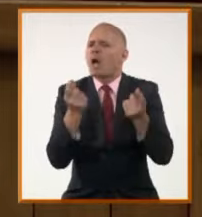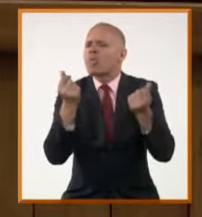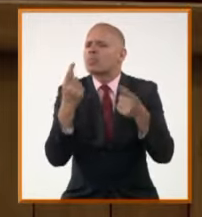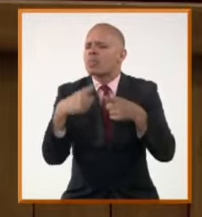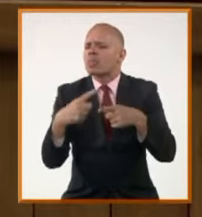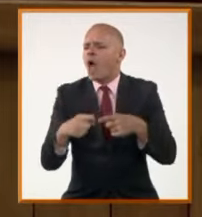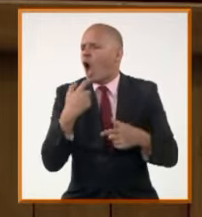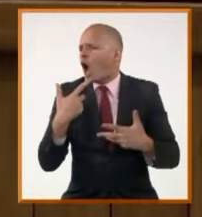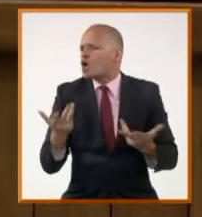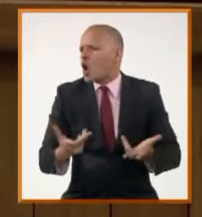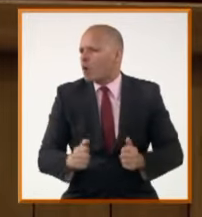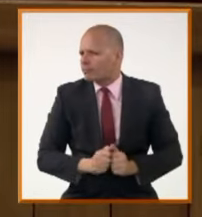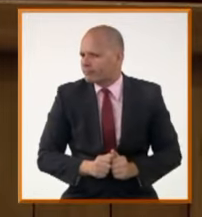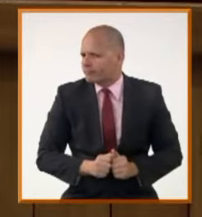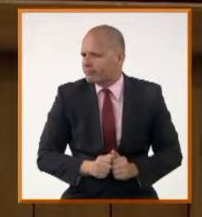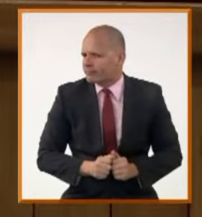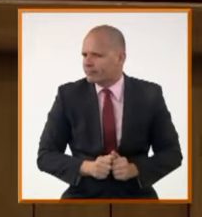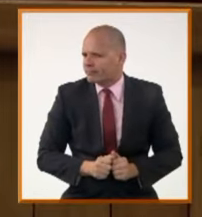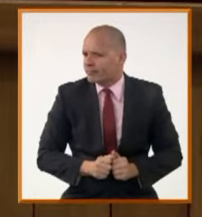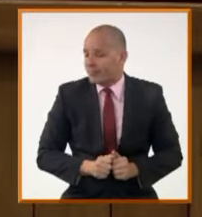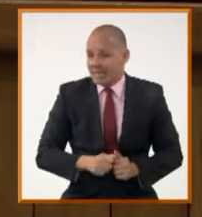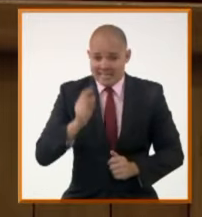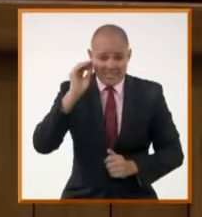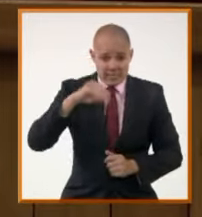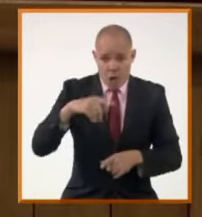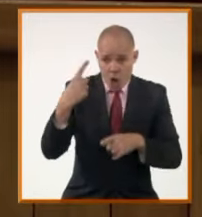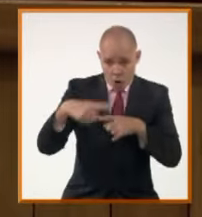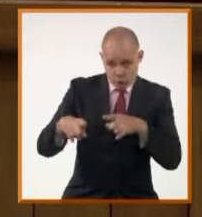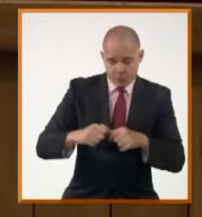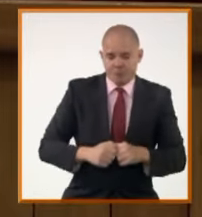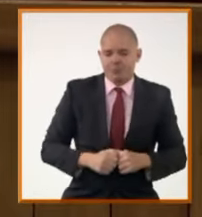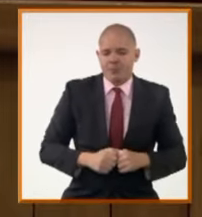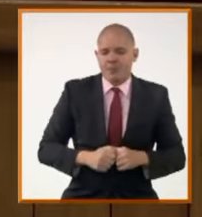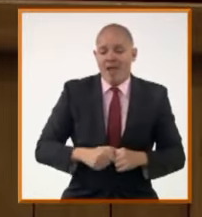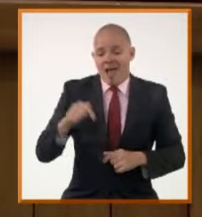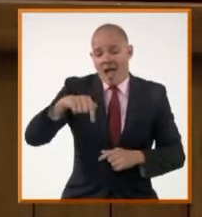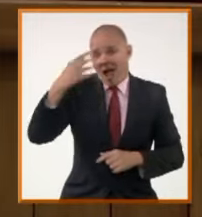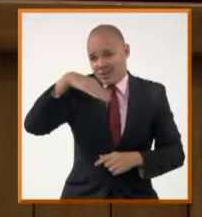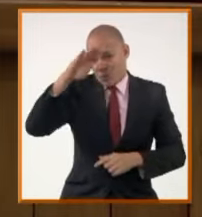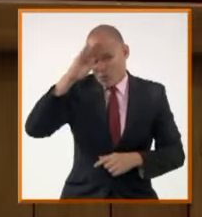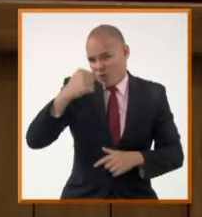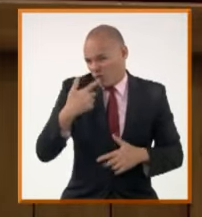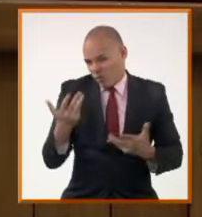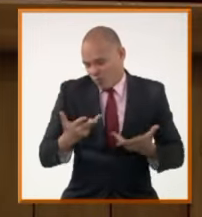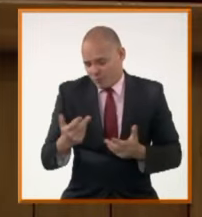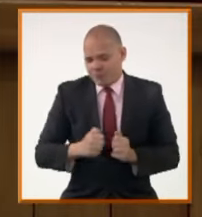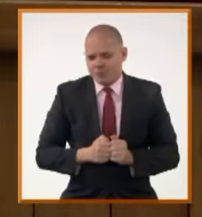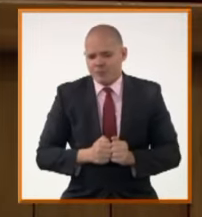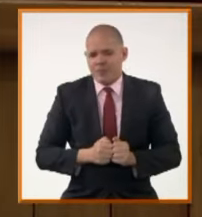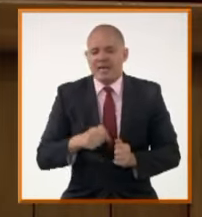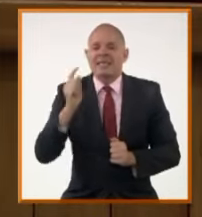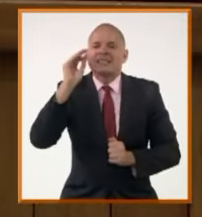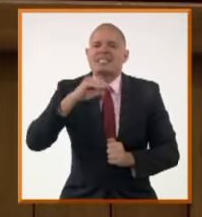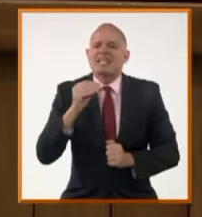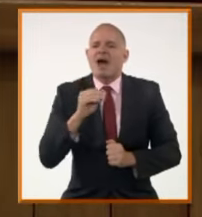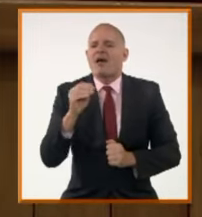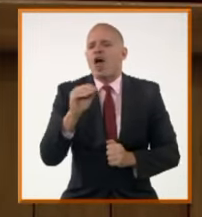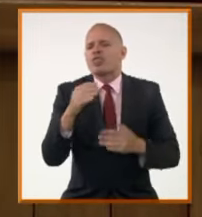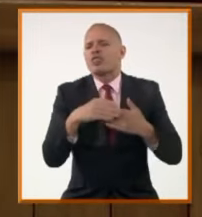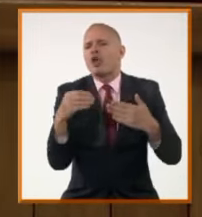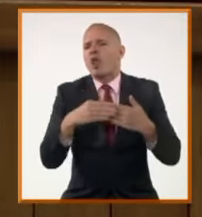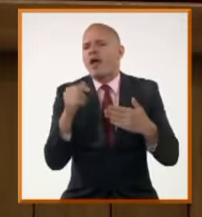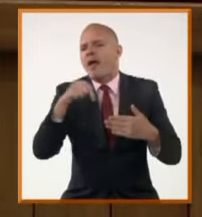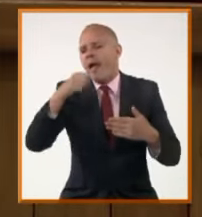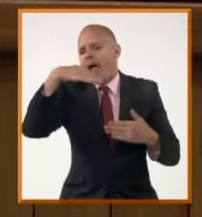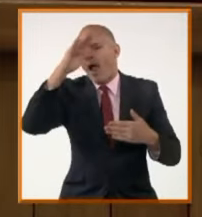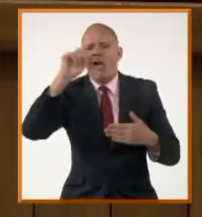fin, que desde un país en el extranjero y desde una computadora se esté proyectando cuál es la tasa de cambio